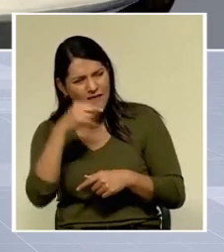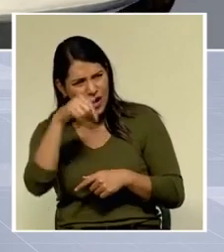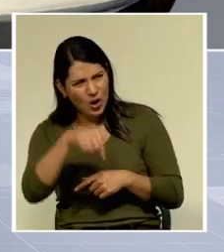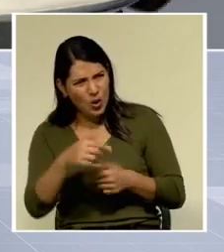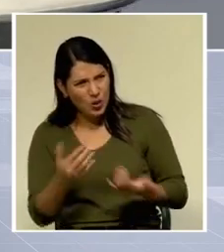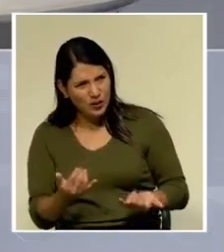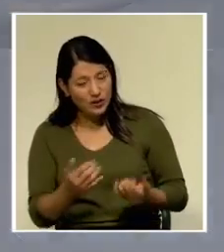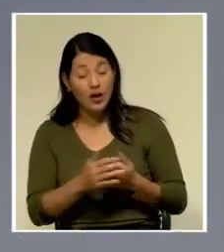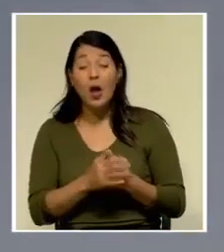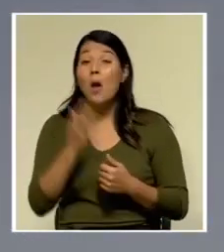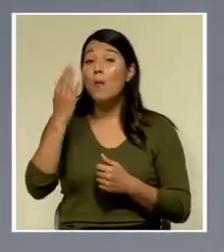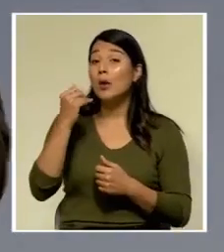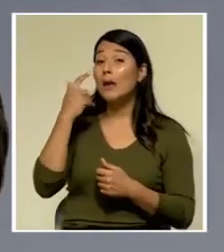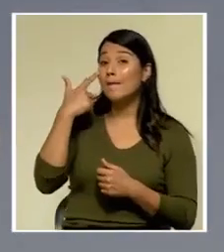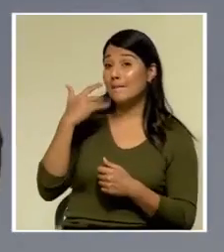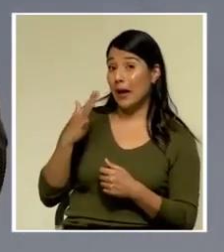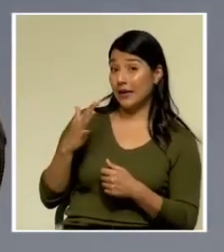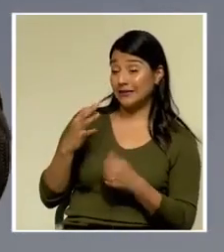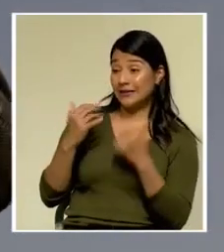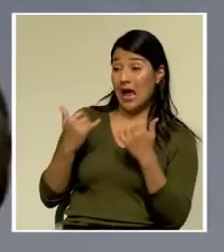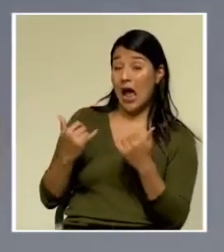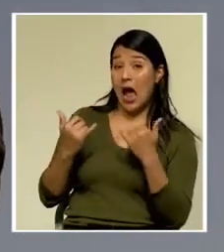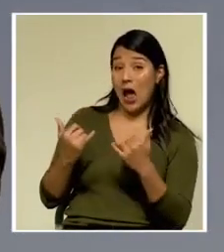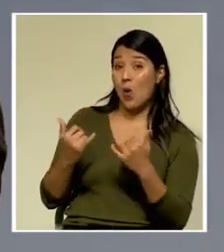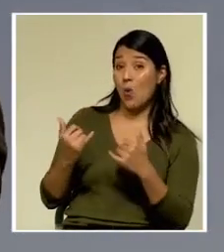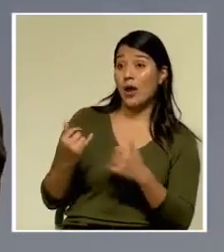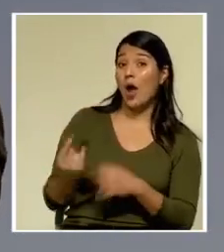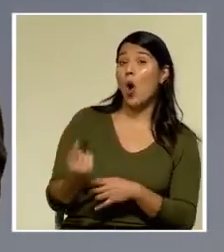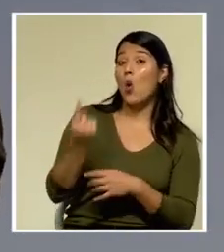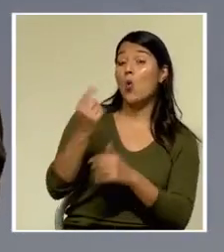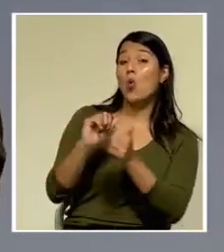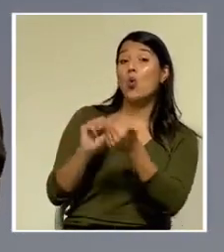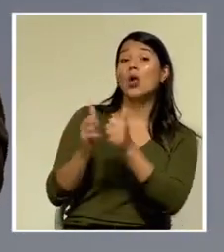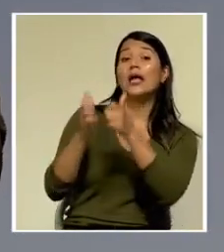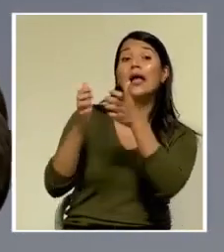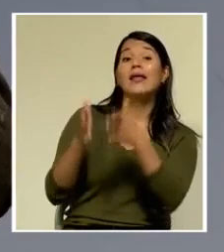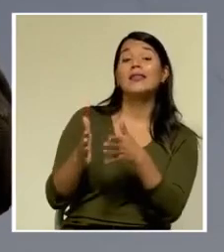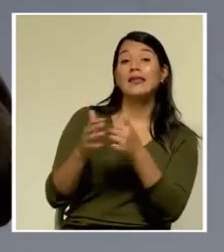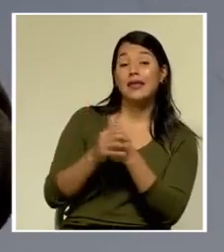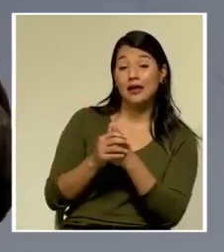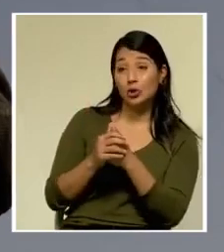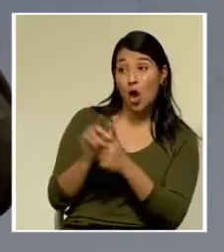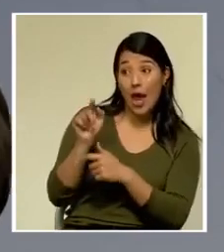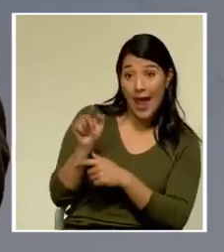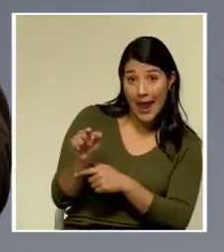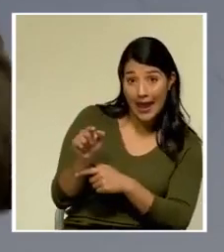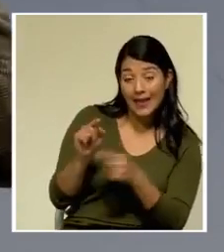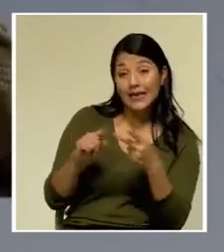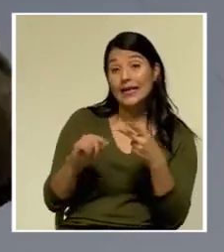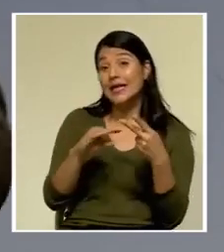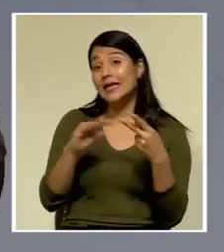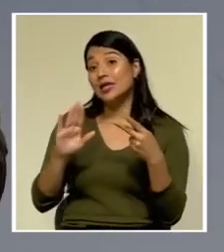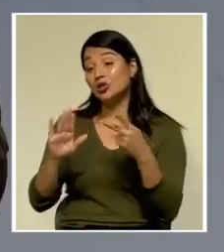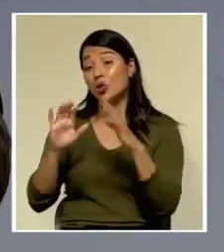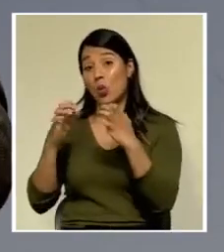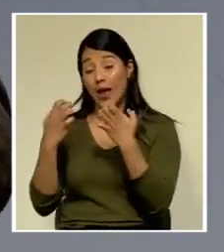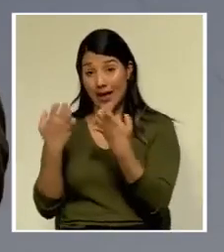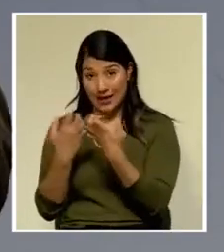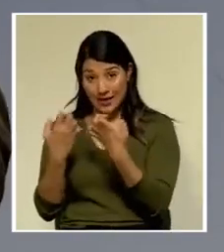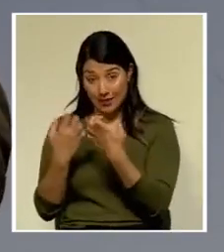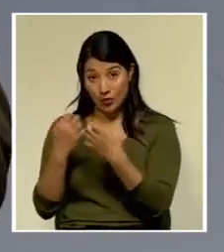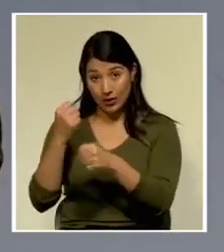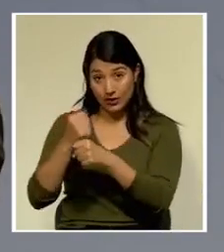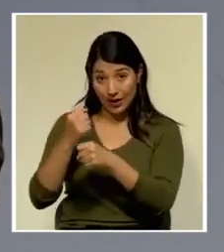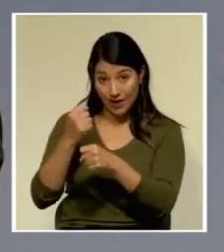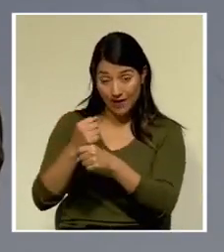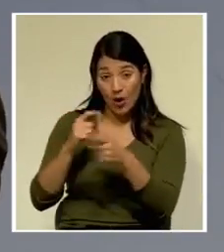los 2 únicos candidatos que hay en un balotaje está él y su equipo de campaña o su partido